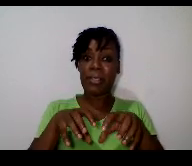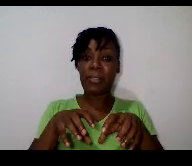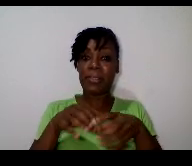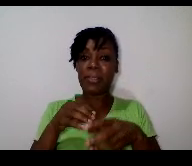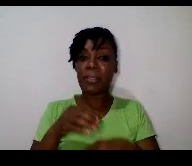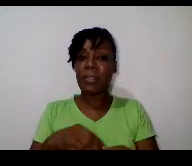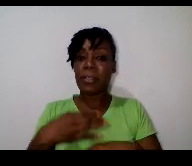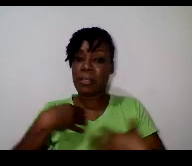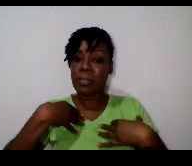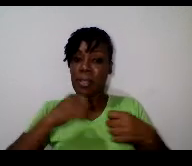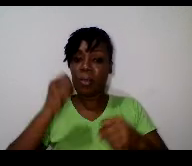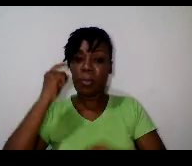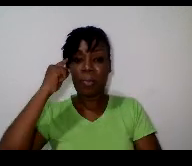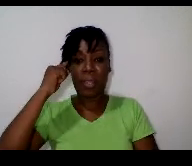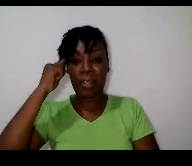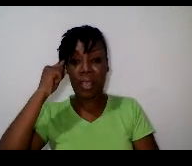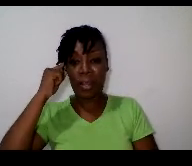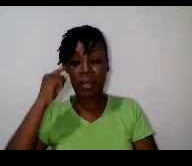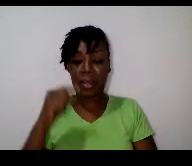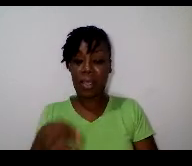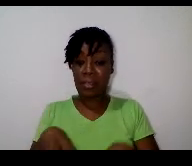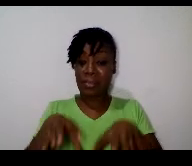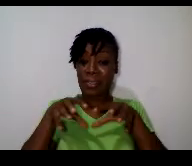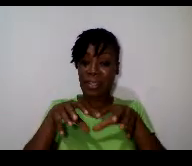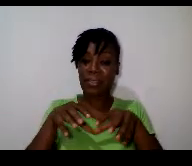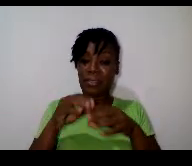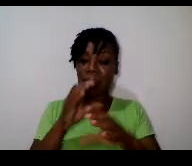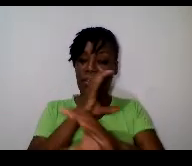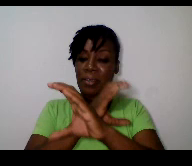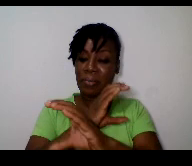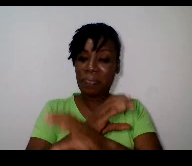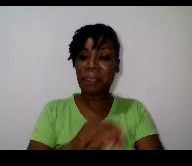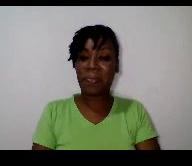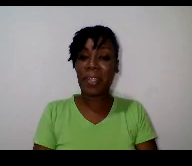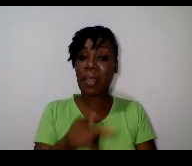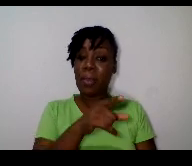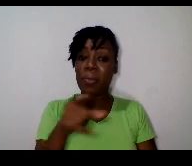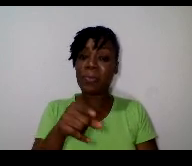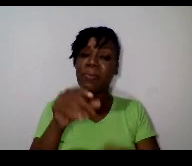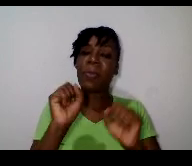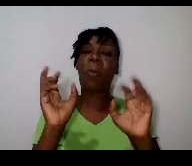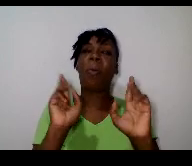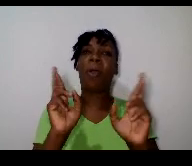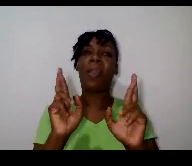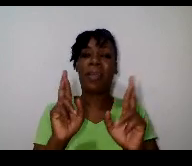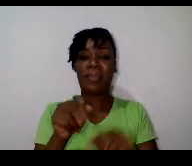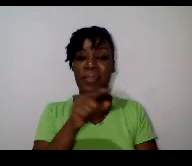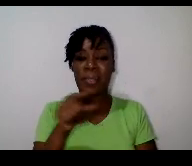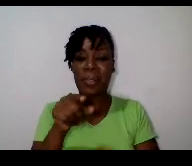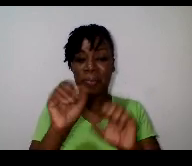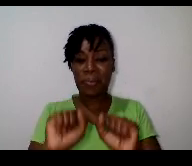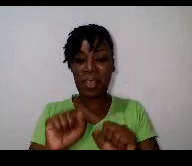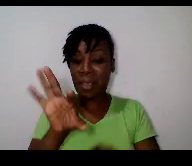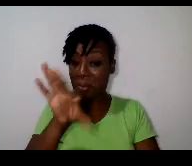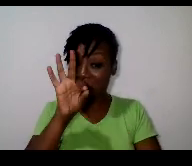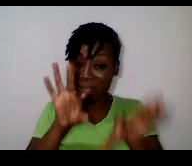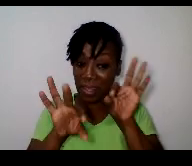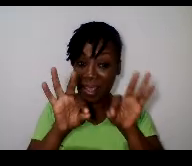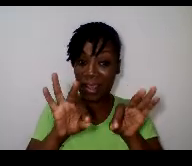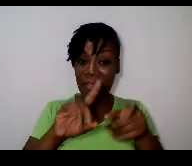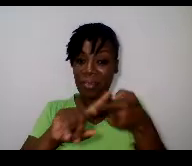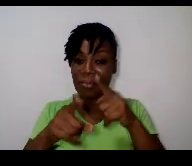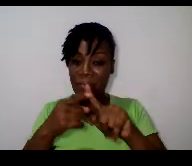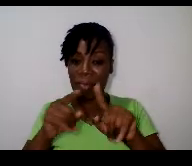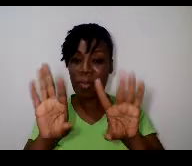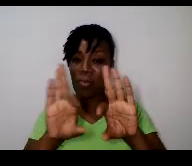súper interesante este tema y les esperamos. Ojalá ustedes puedan invitar a sus familiares y a sus amigos para que se